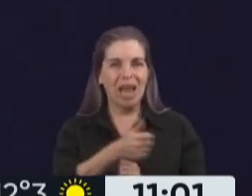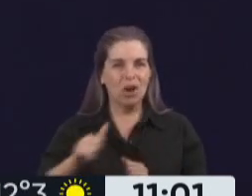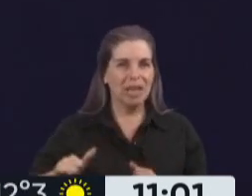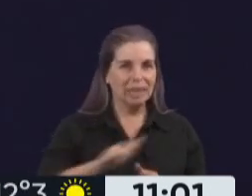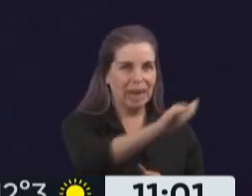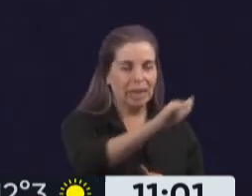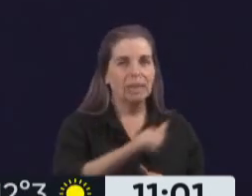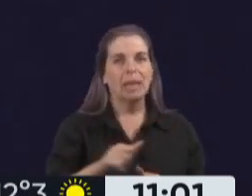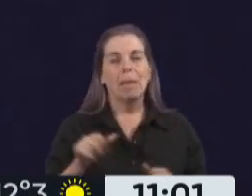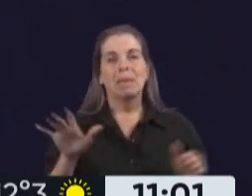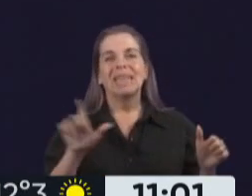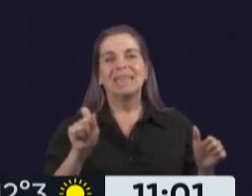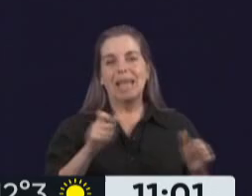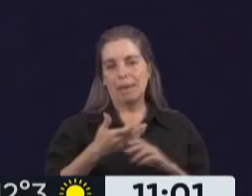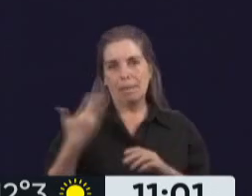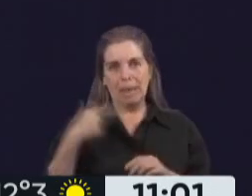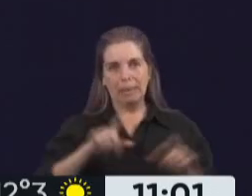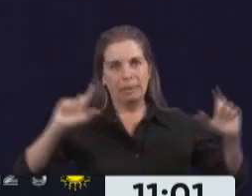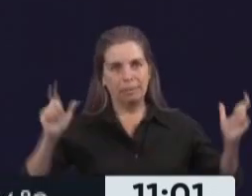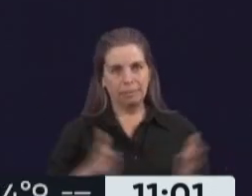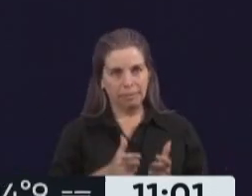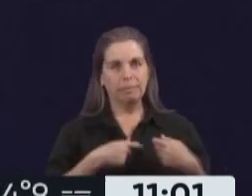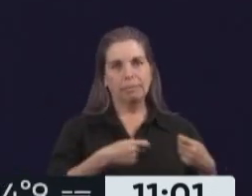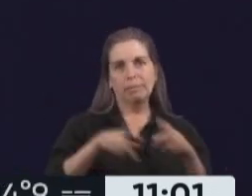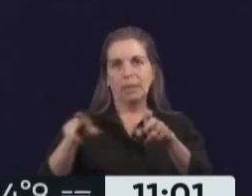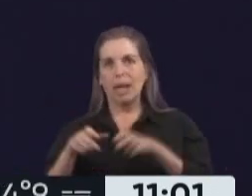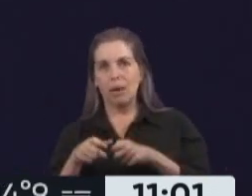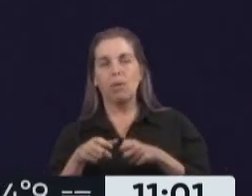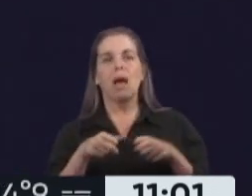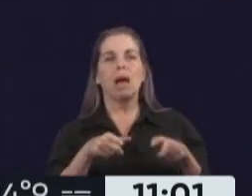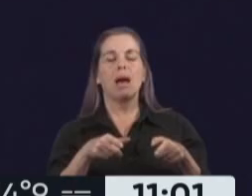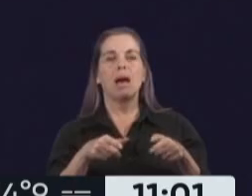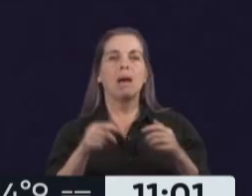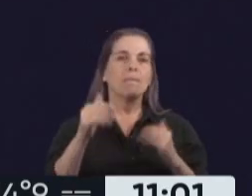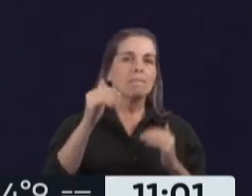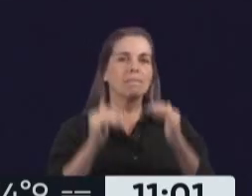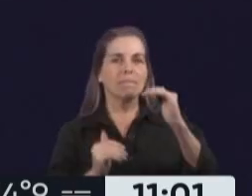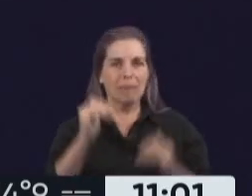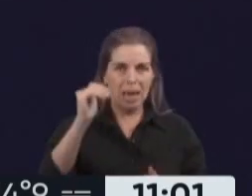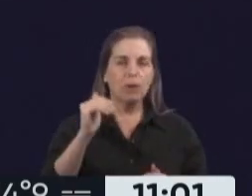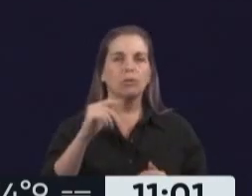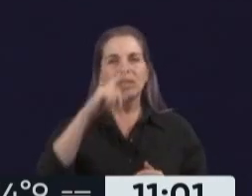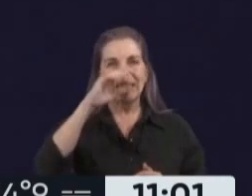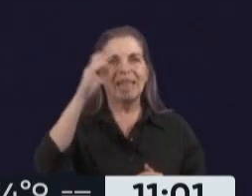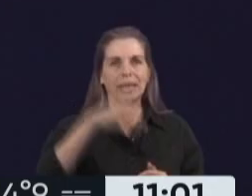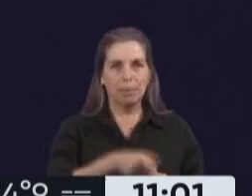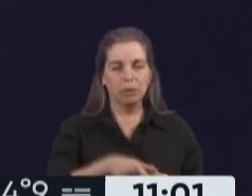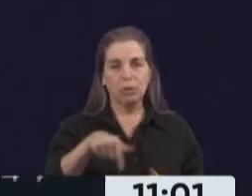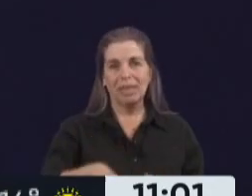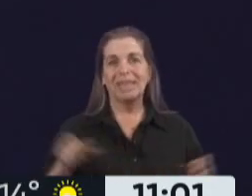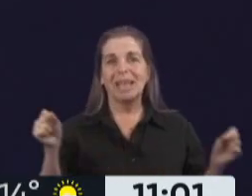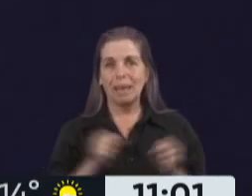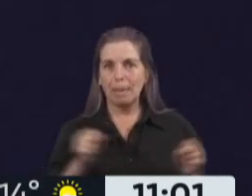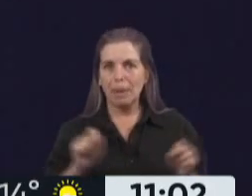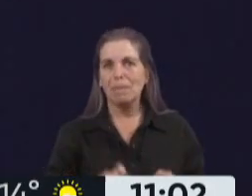semestre redujo su déficit en un 70%, y este invierno fue el primero en generar ingresos